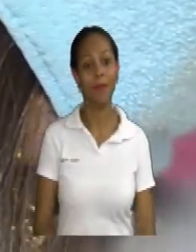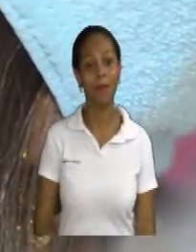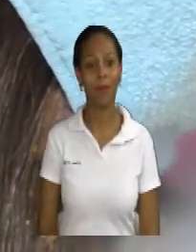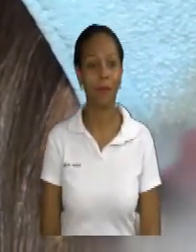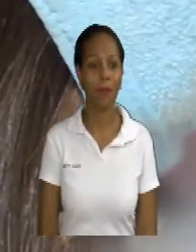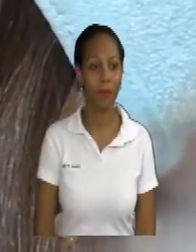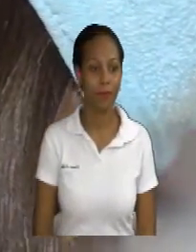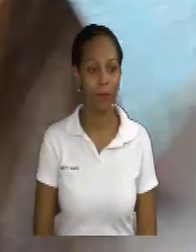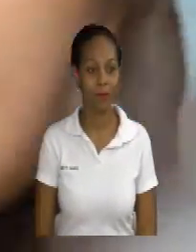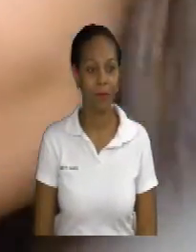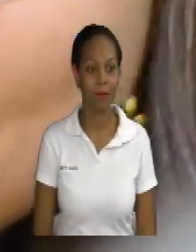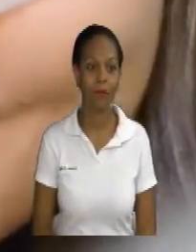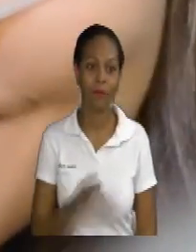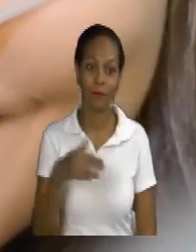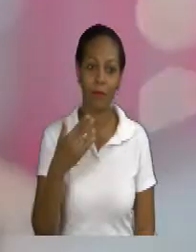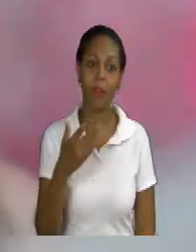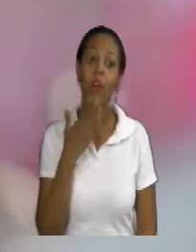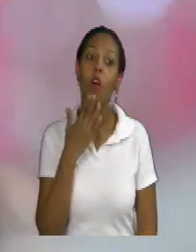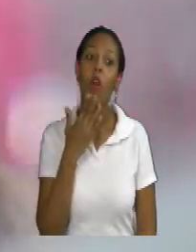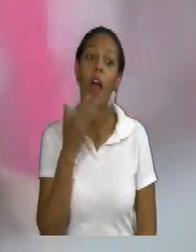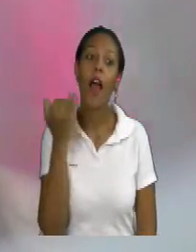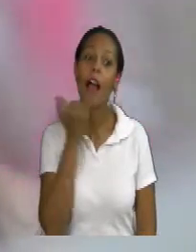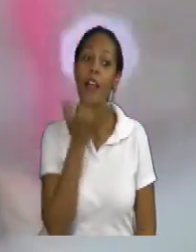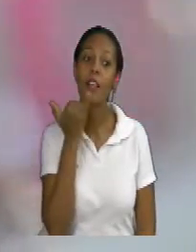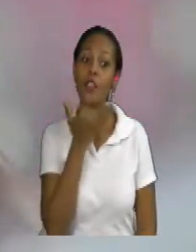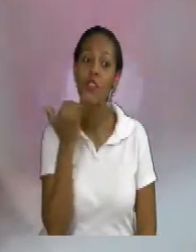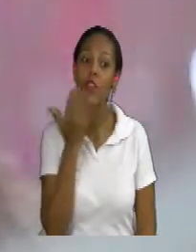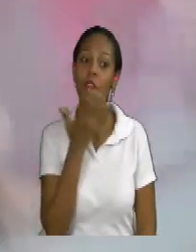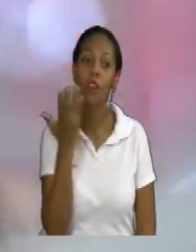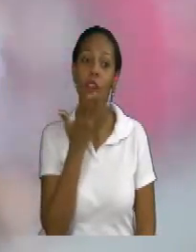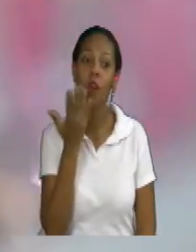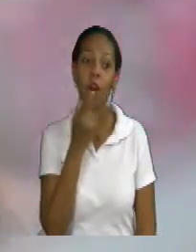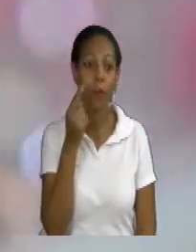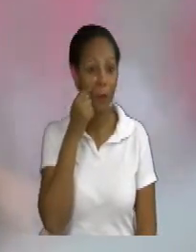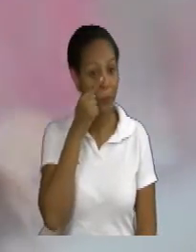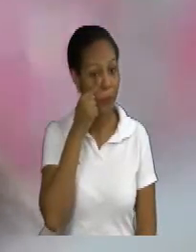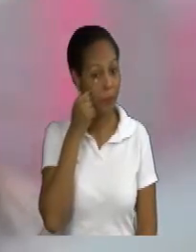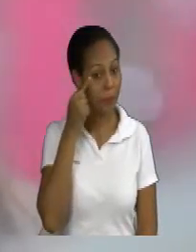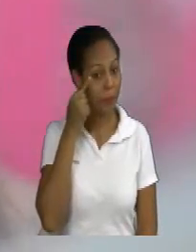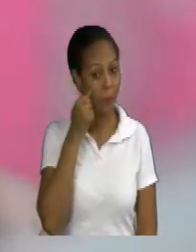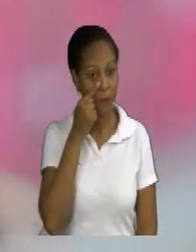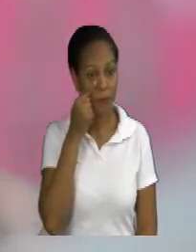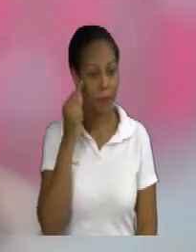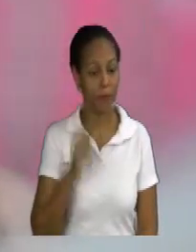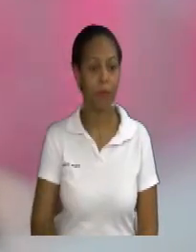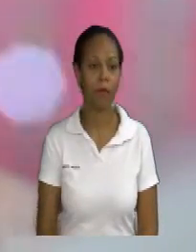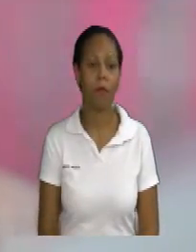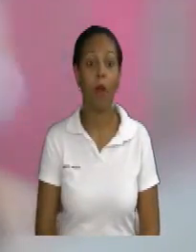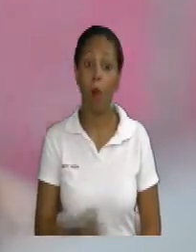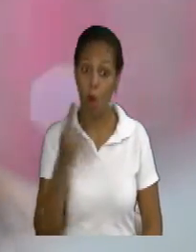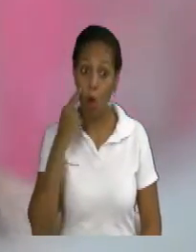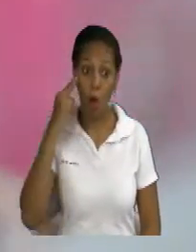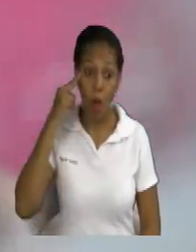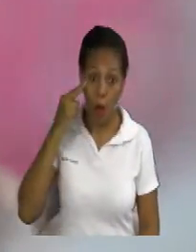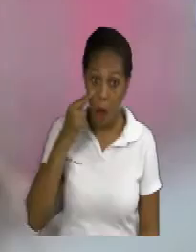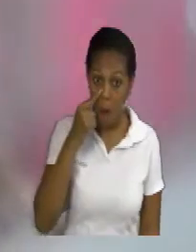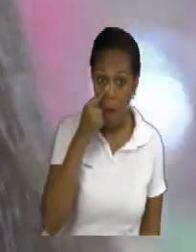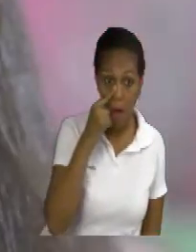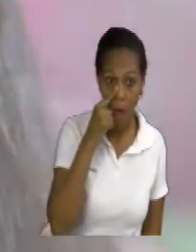Luego delinearemos con sombra de color azul claro en el párpado inferior hasta la mitad de nuestros ojos.